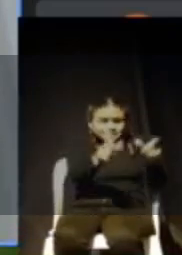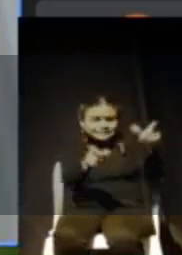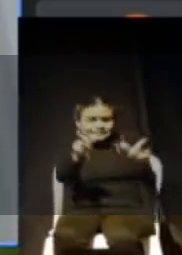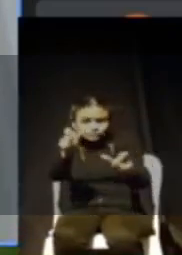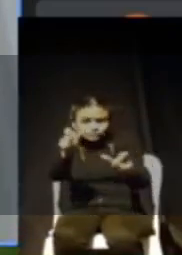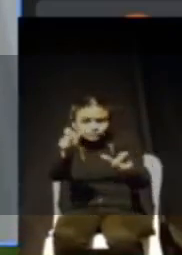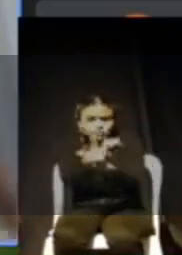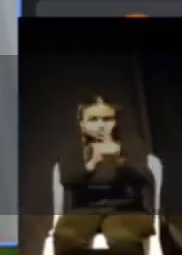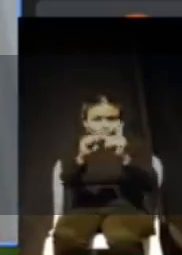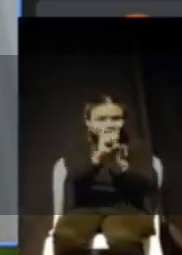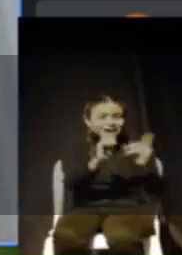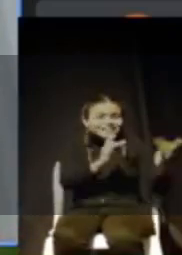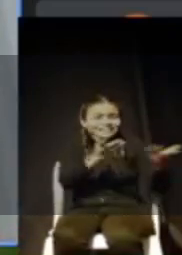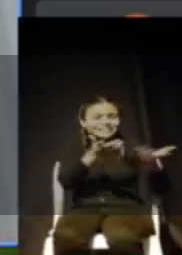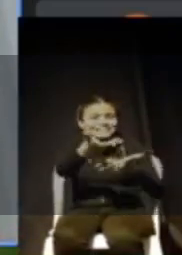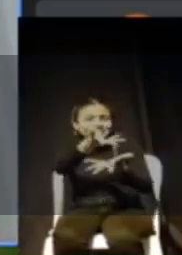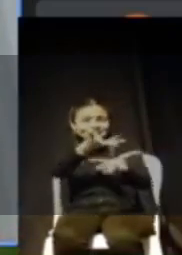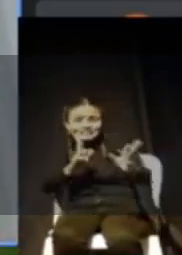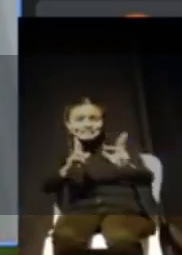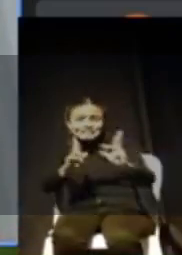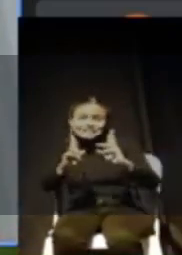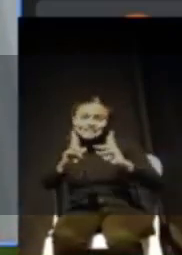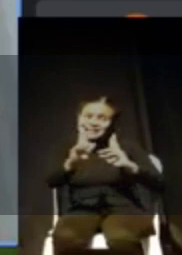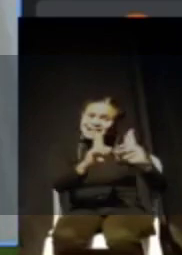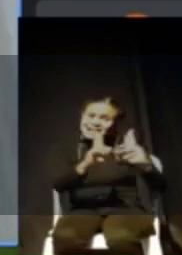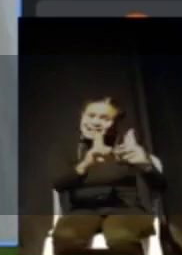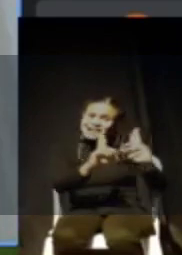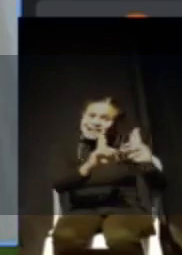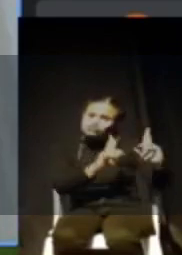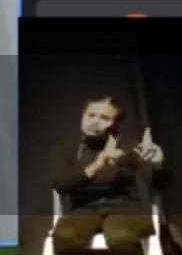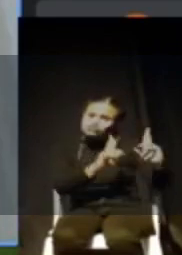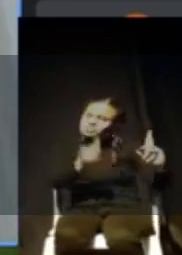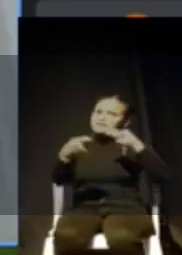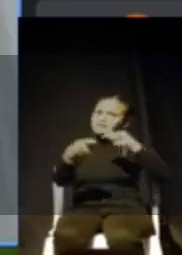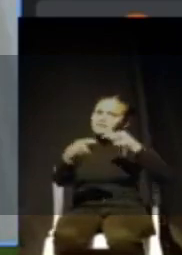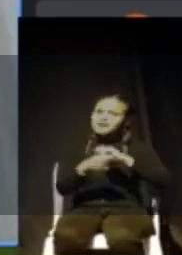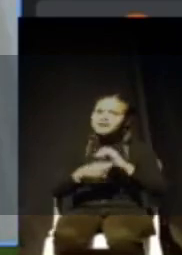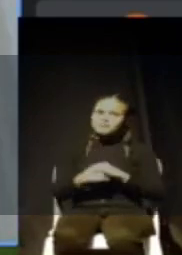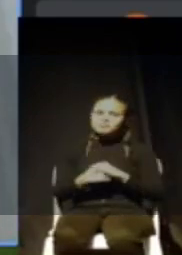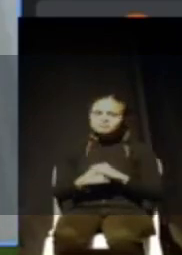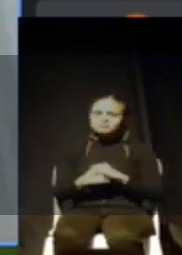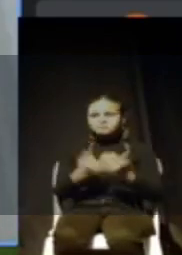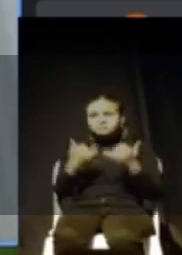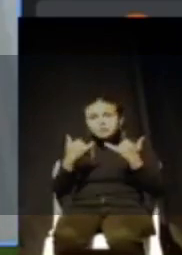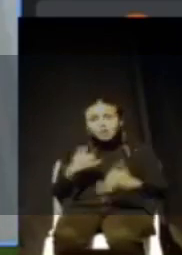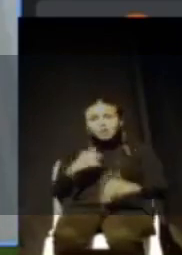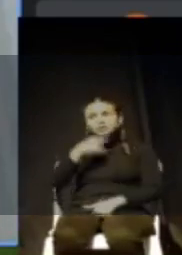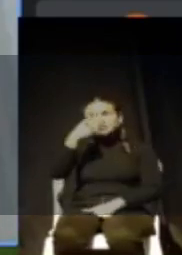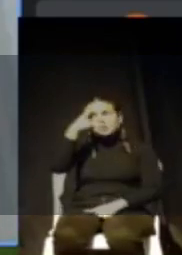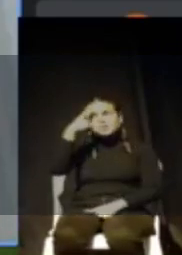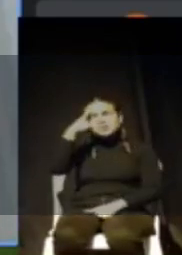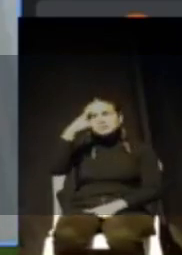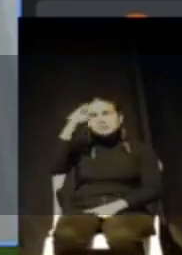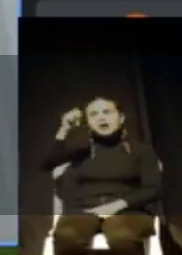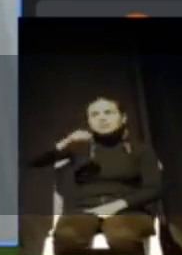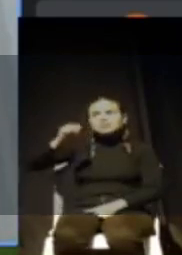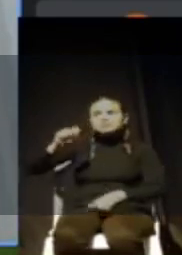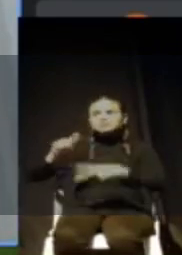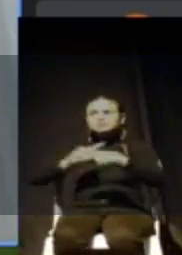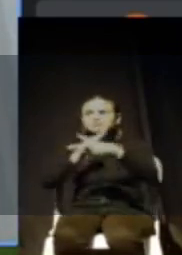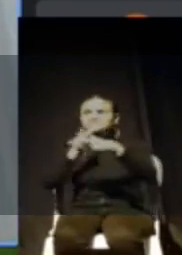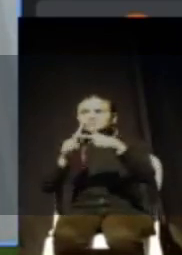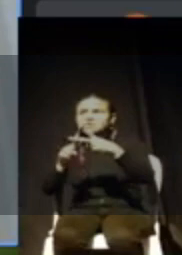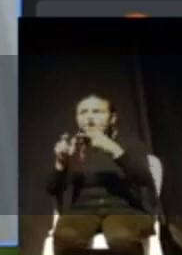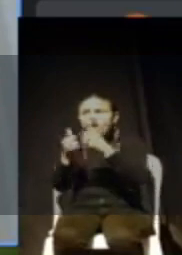absolutamente distintas. Evidentemente, también es válida una segunda vía que empieza por la intimidad y la